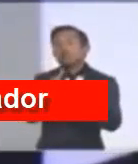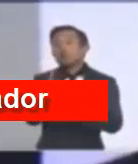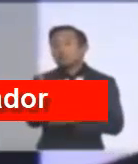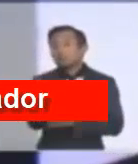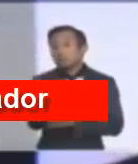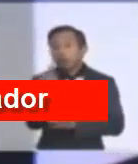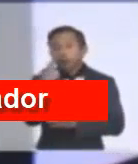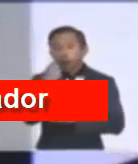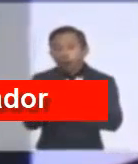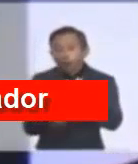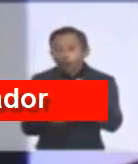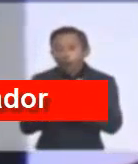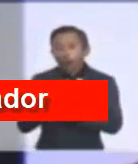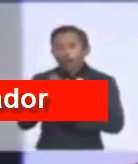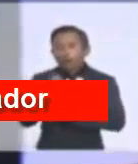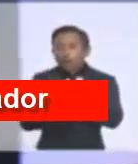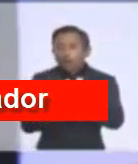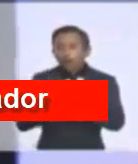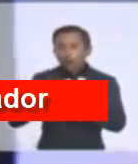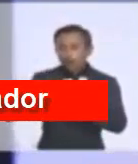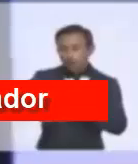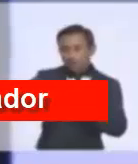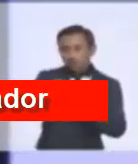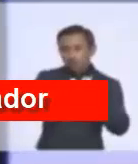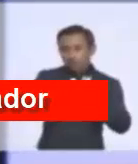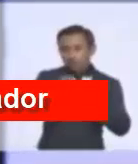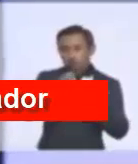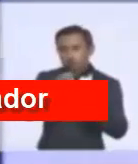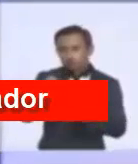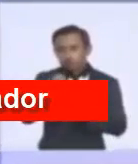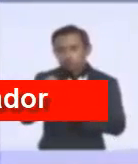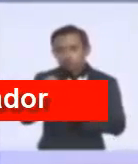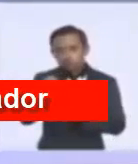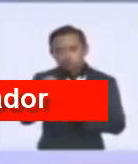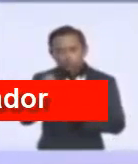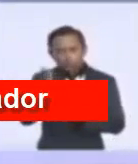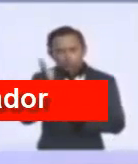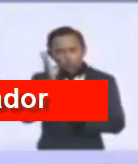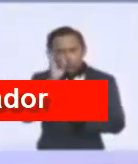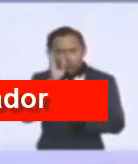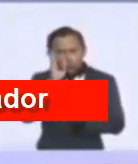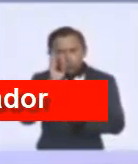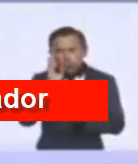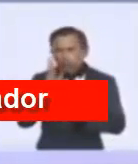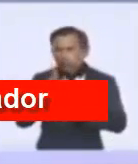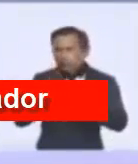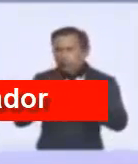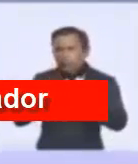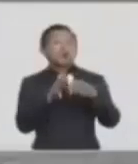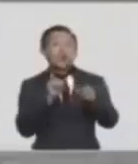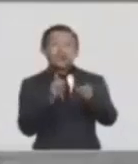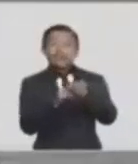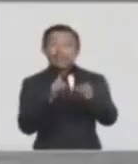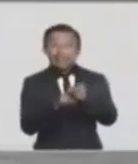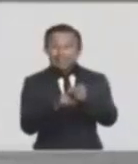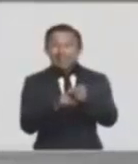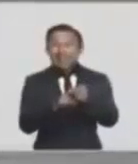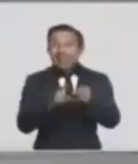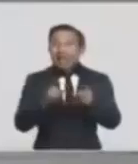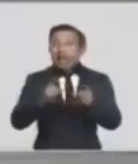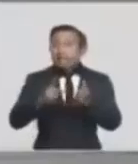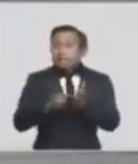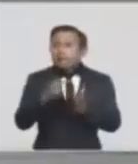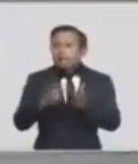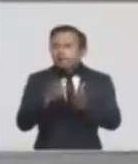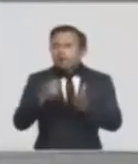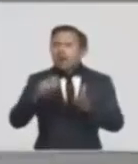que sea coordinadora de campaña. Subí 4 escalones. Sí, y tengo sin oxígeno. Sí, para que usted